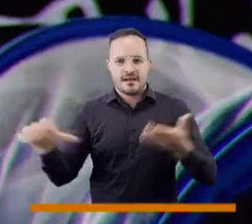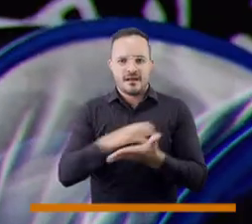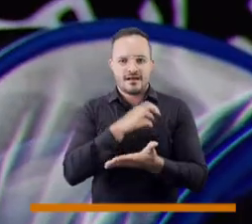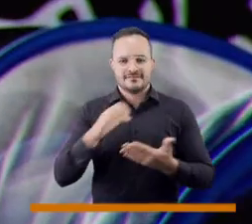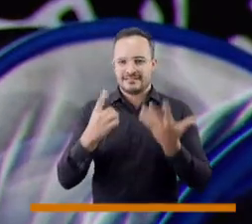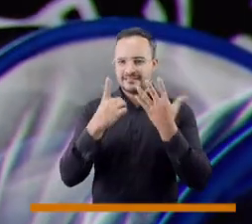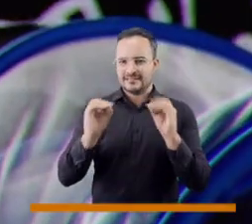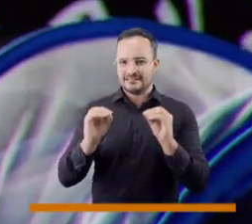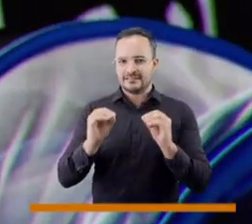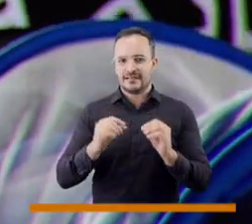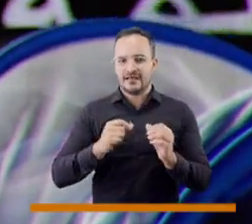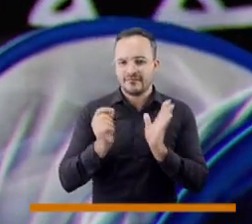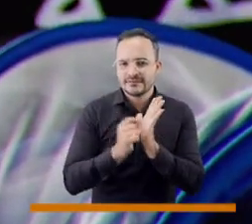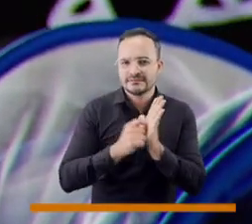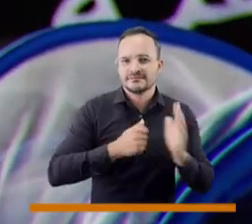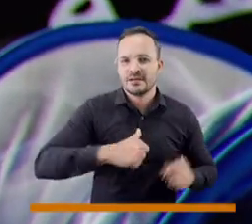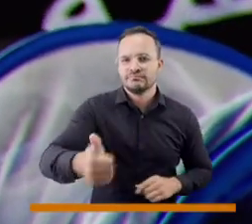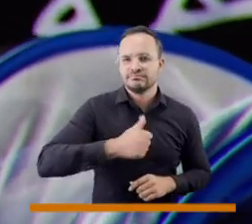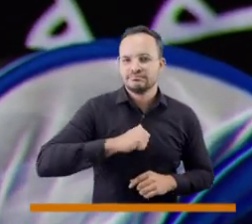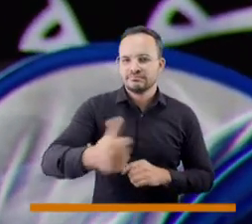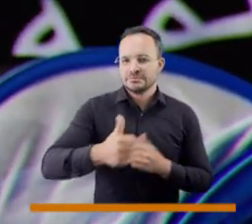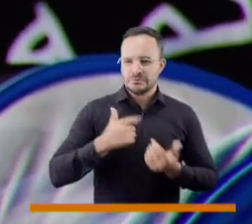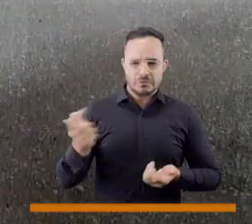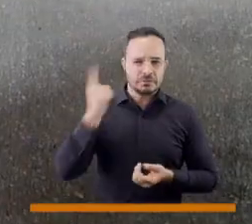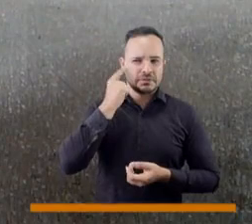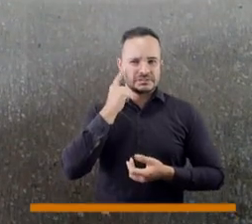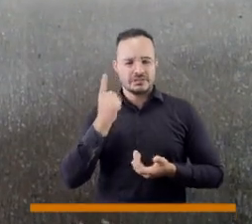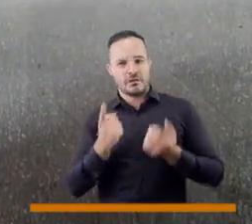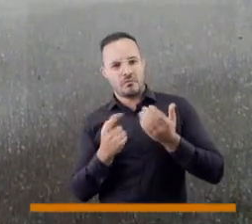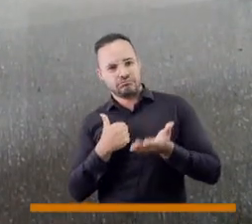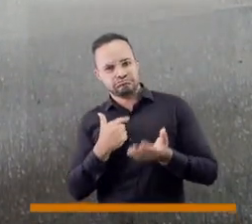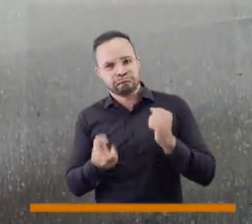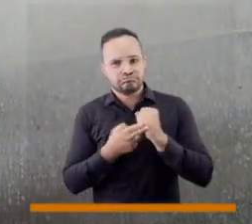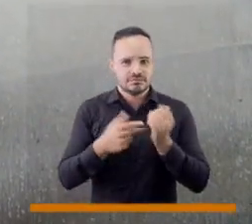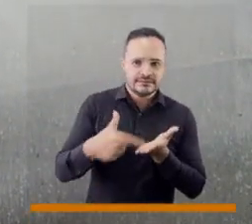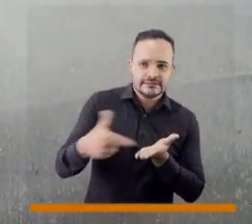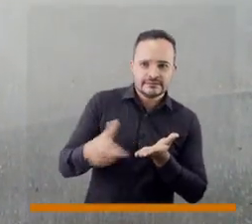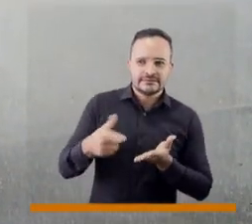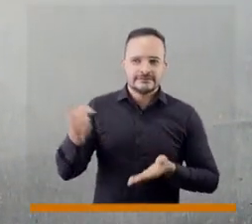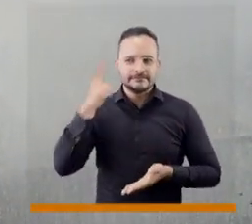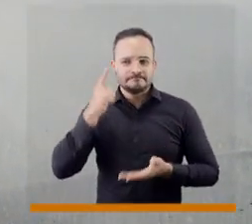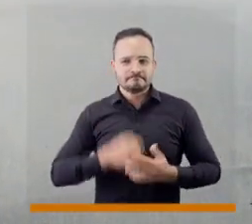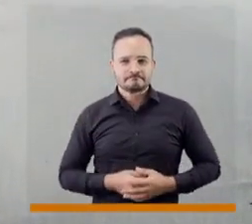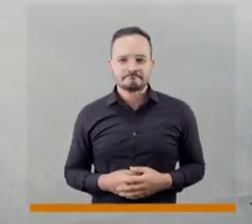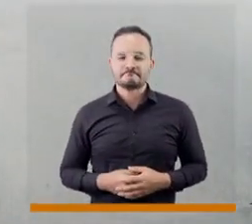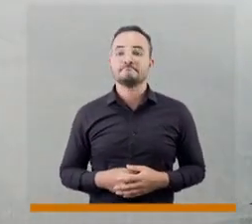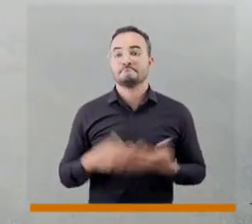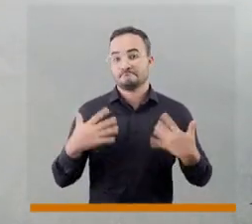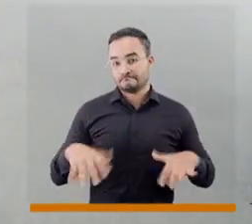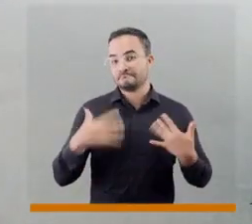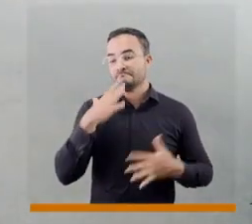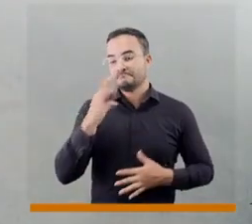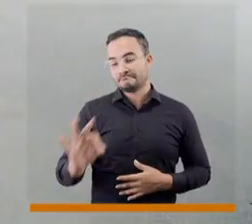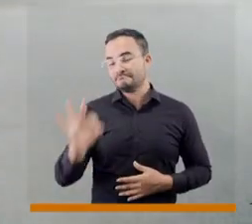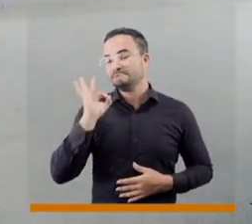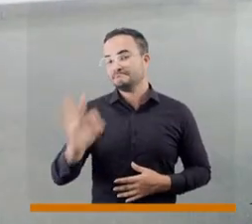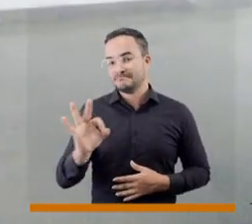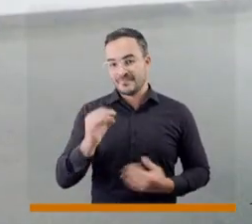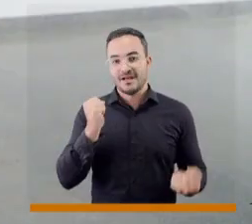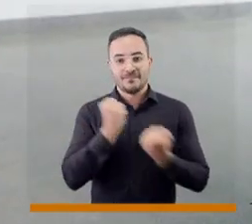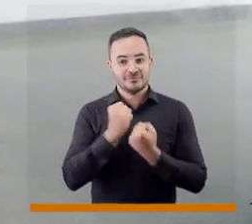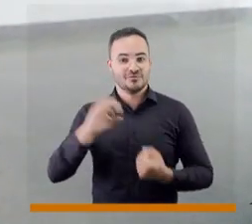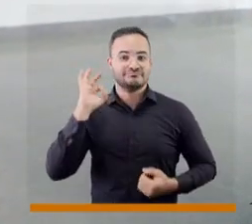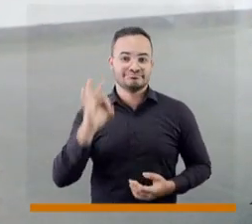ha parecido? ¿Cómo han vivido con esta iniciativa? ¿Les alivió un poco el bolsillo y la movilidad? Bueno, para nosotros fue algo